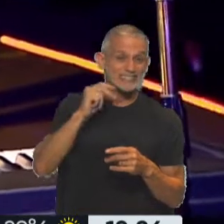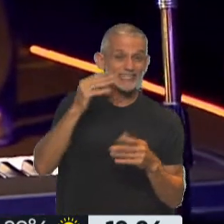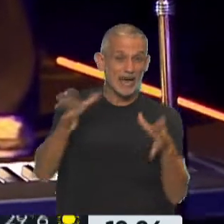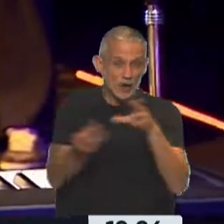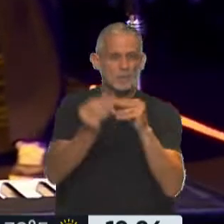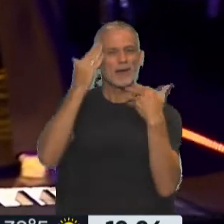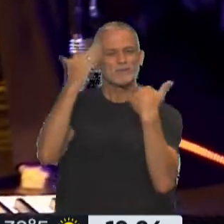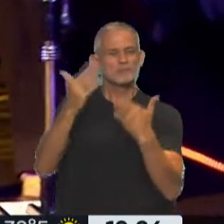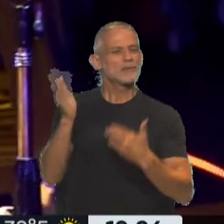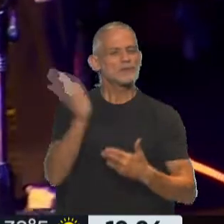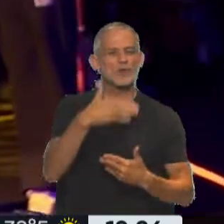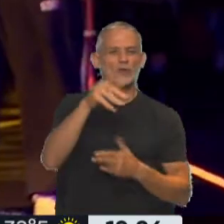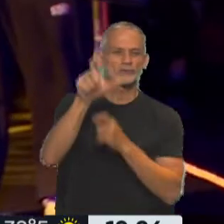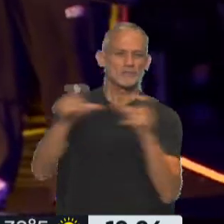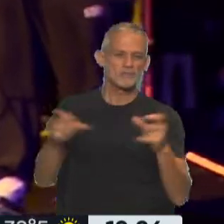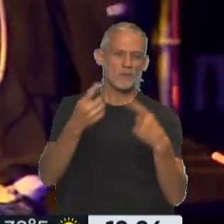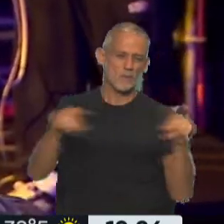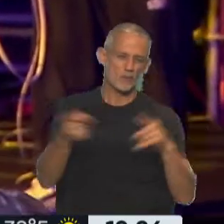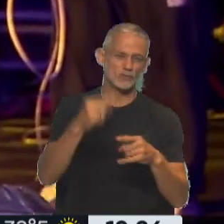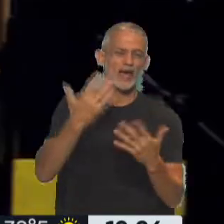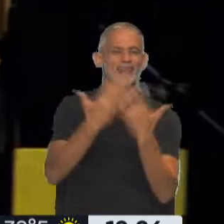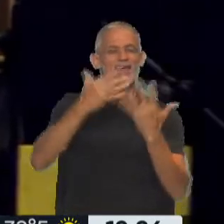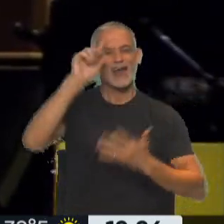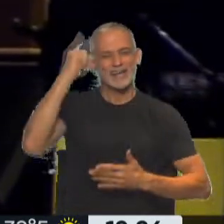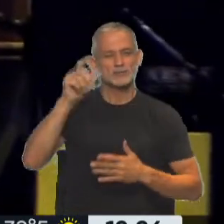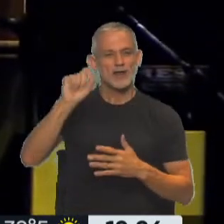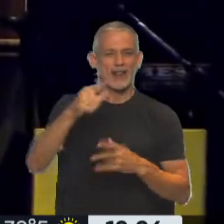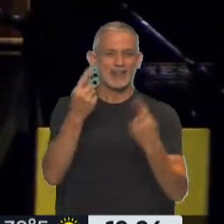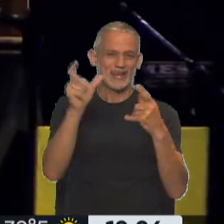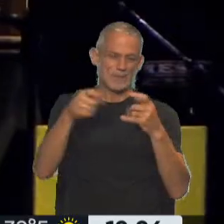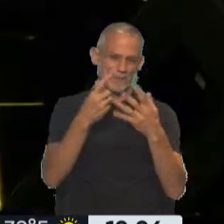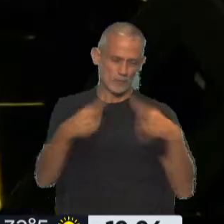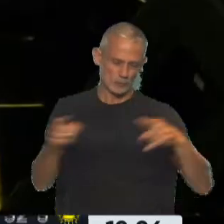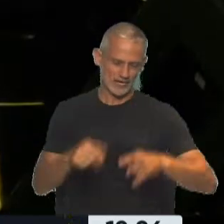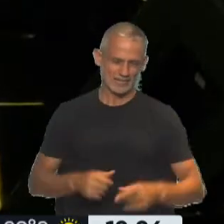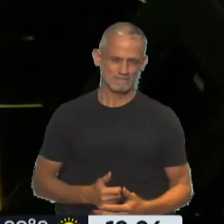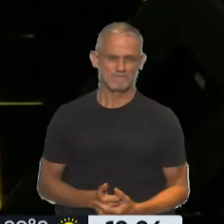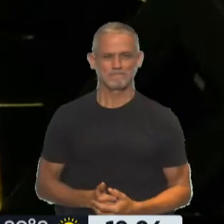a todos y a todas en este Día Nacional del Músico y de la Música.